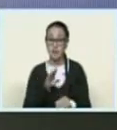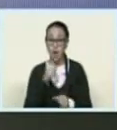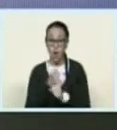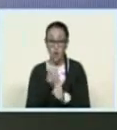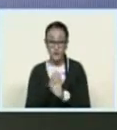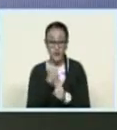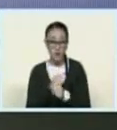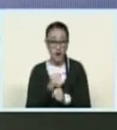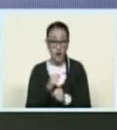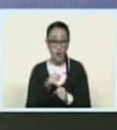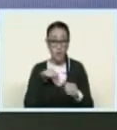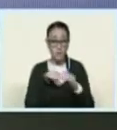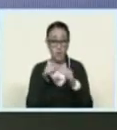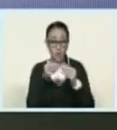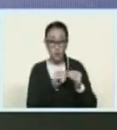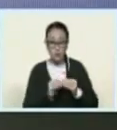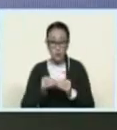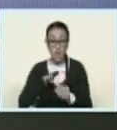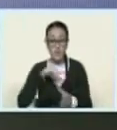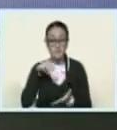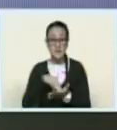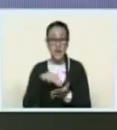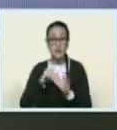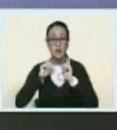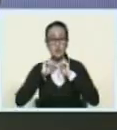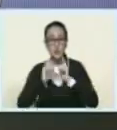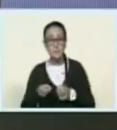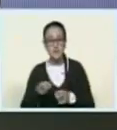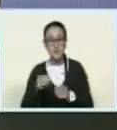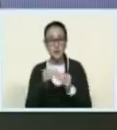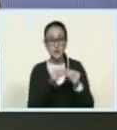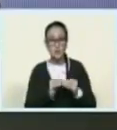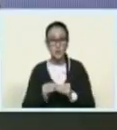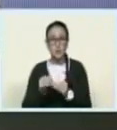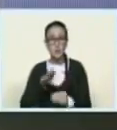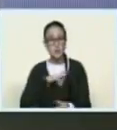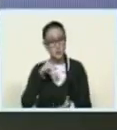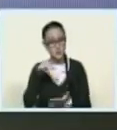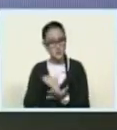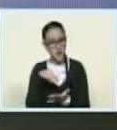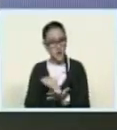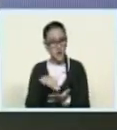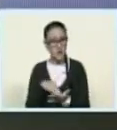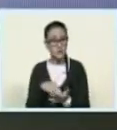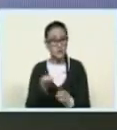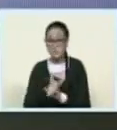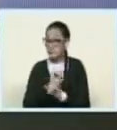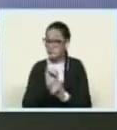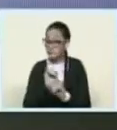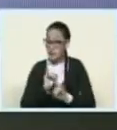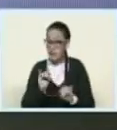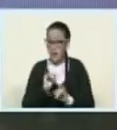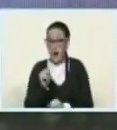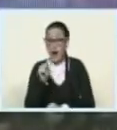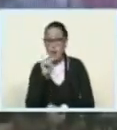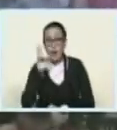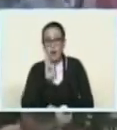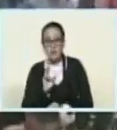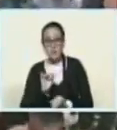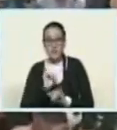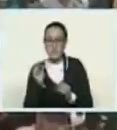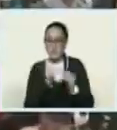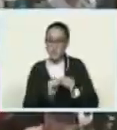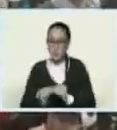Miranda, las autopistas que conectan a Miranda, para culminar las obras de agua